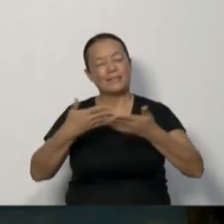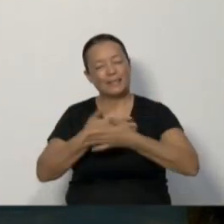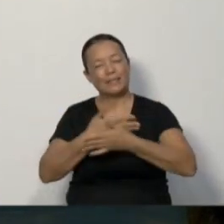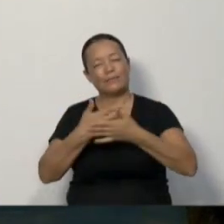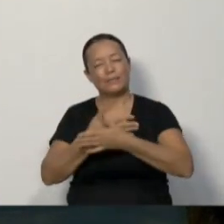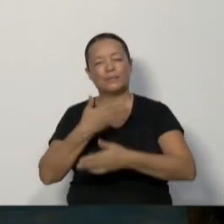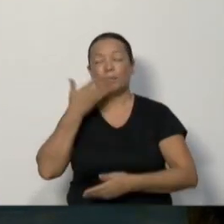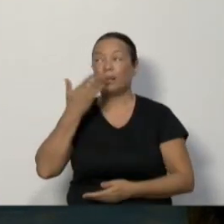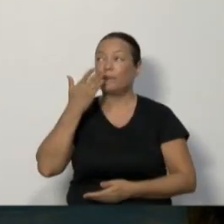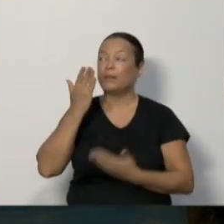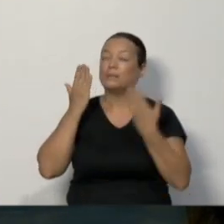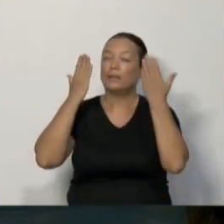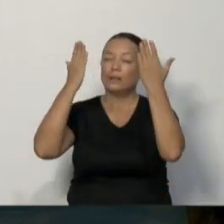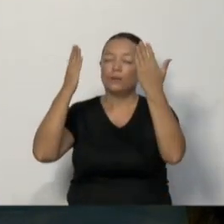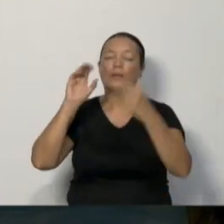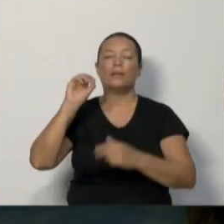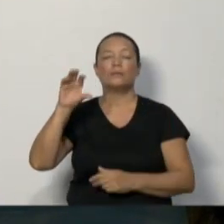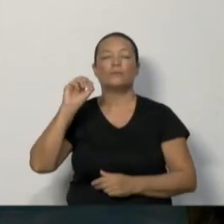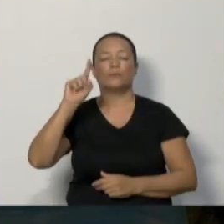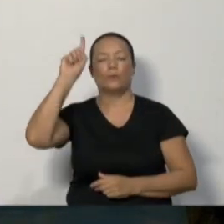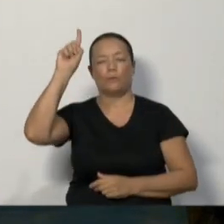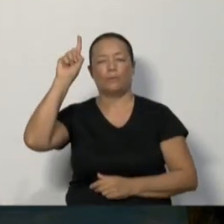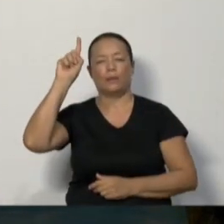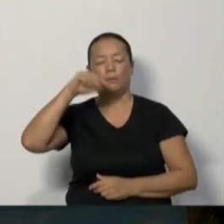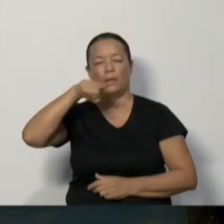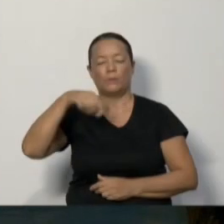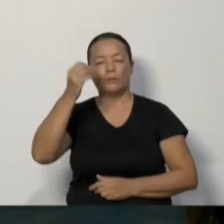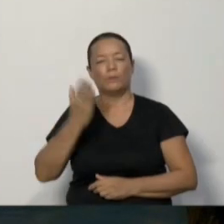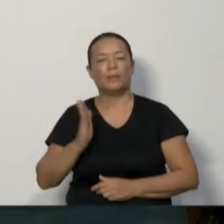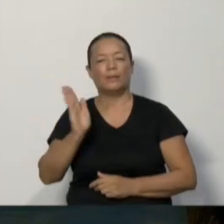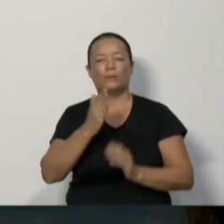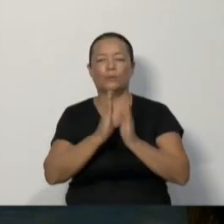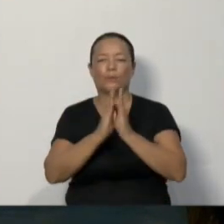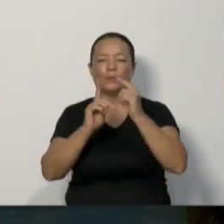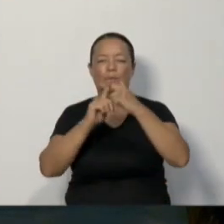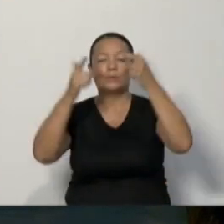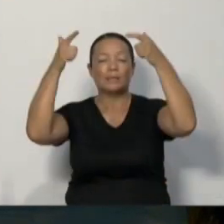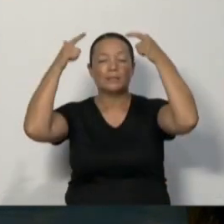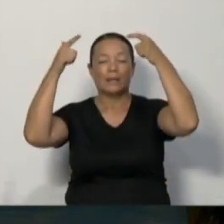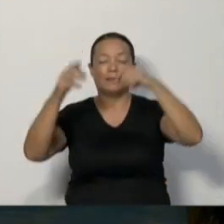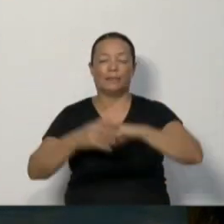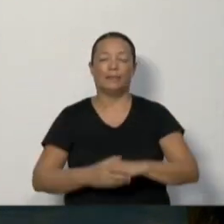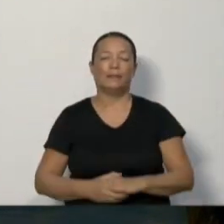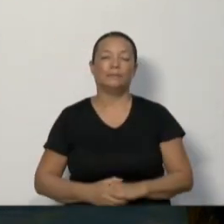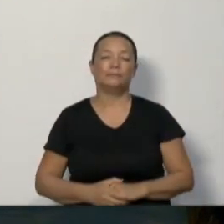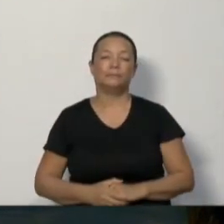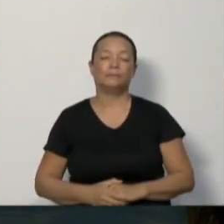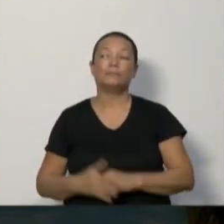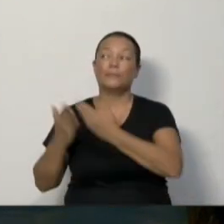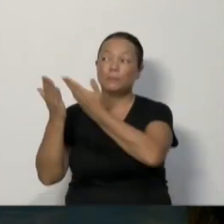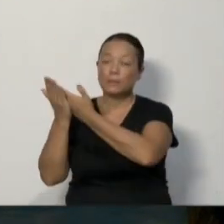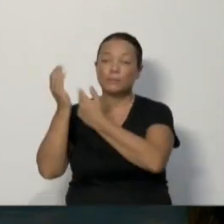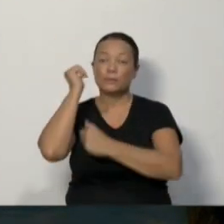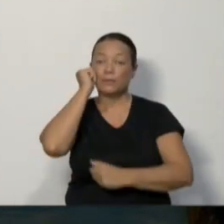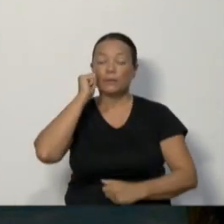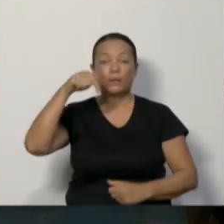este sacrificio para alabanza y gloria de su nombre, para nuestro bien y el de toda su santa Iglesia. Te